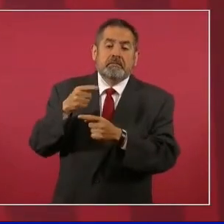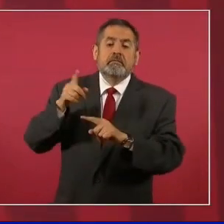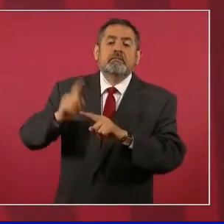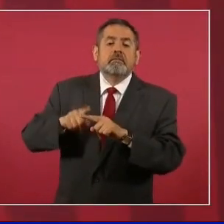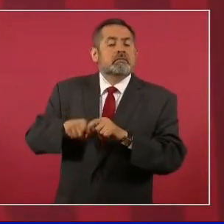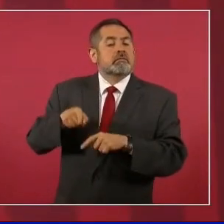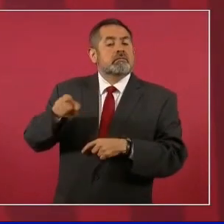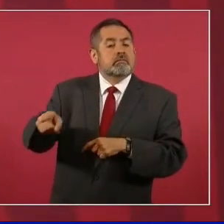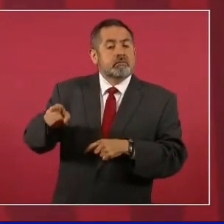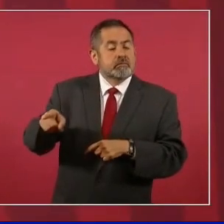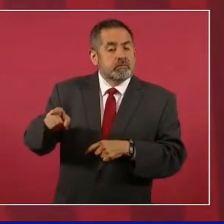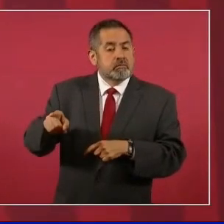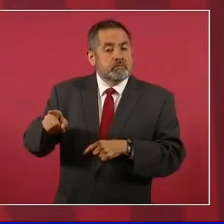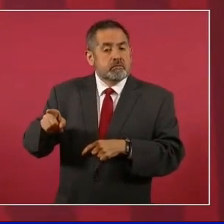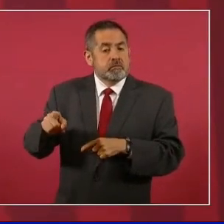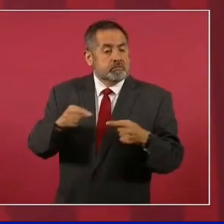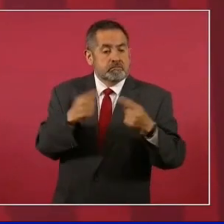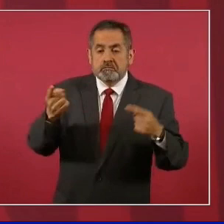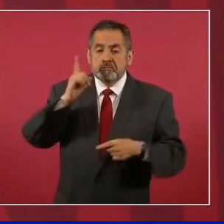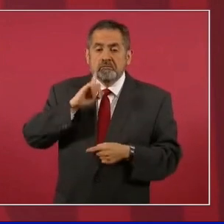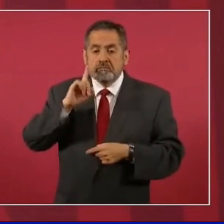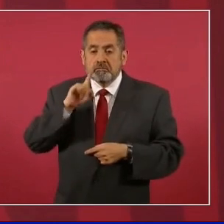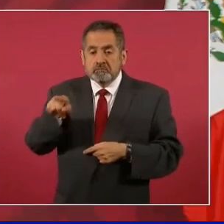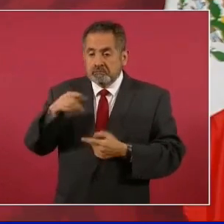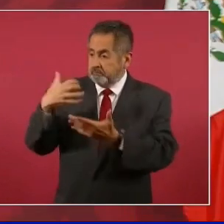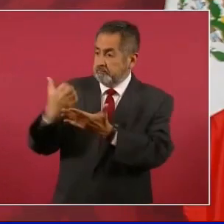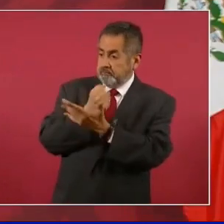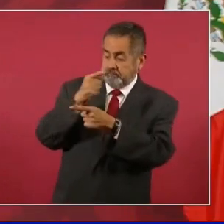la oposición.